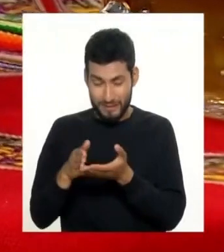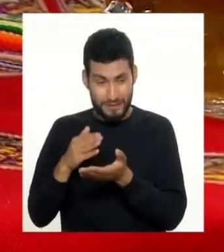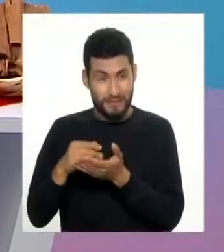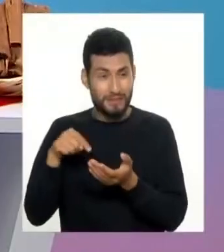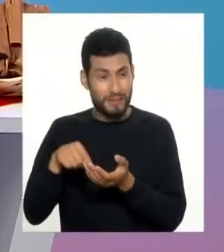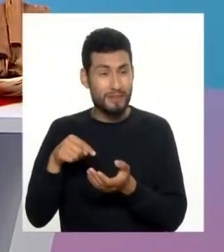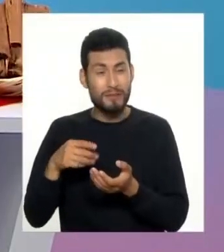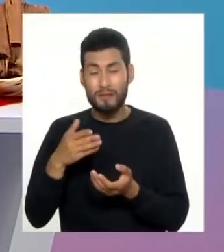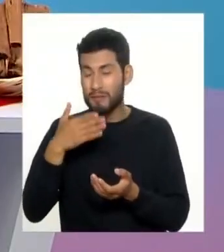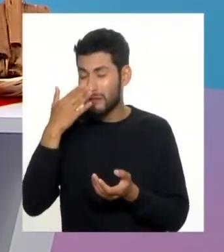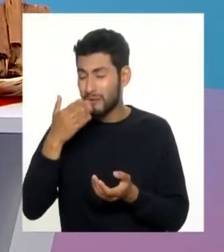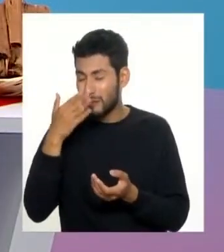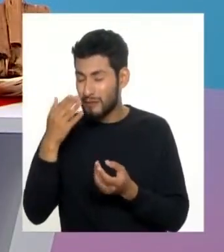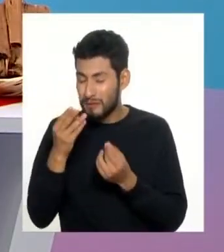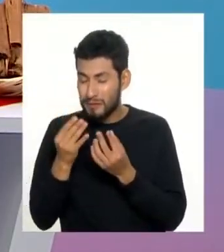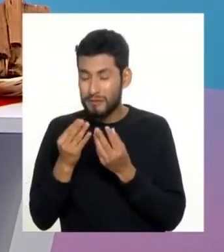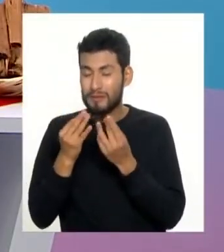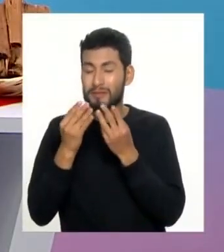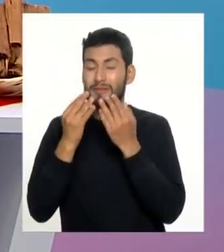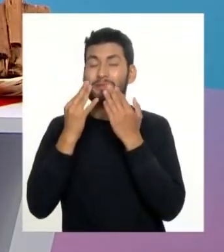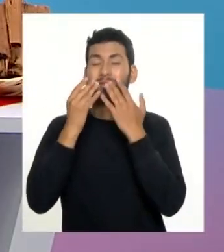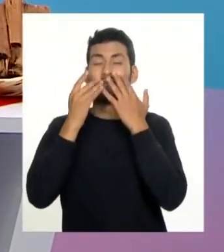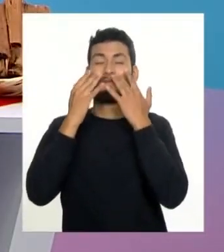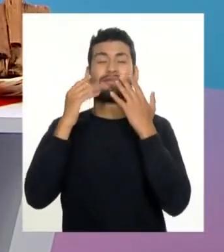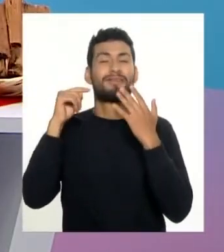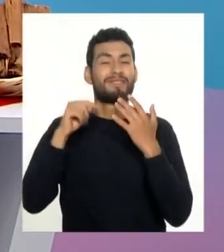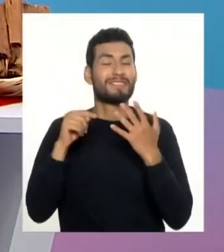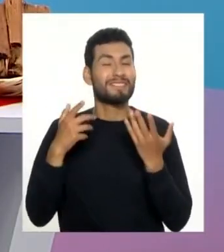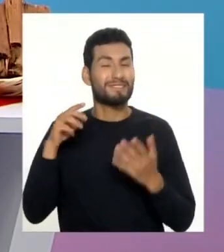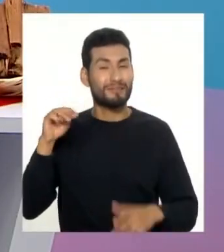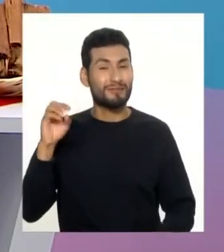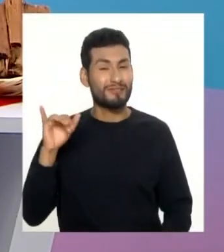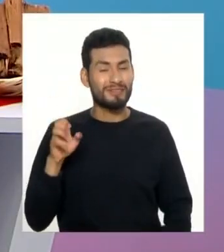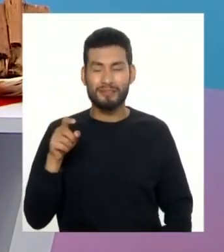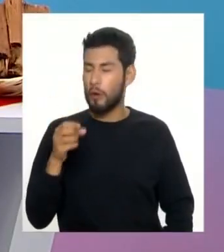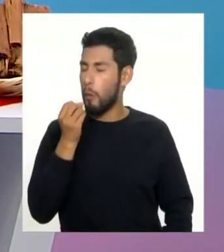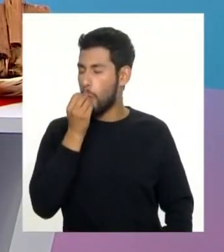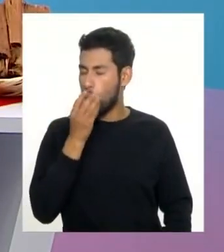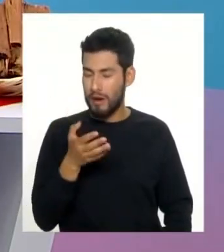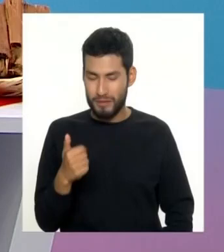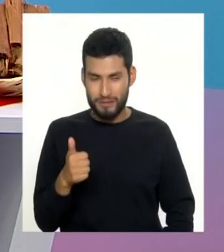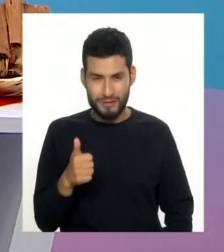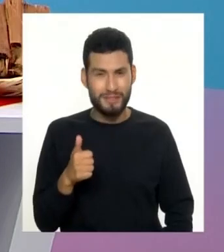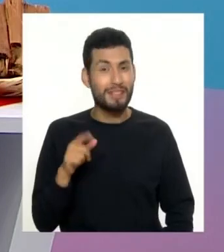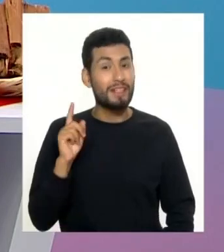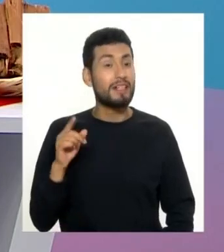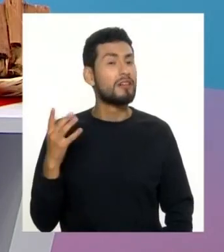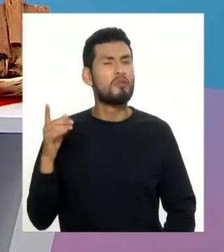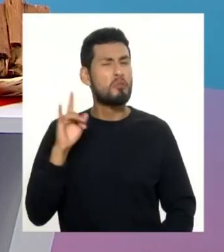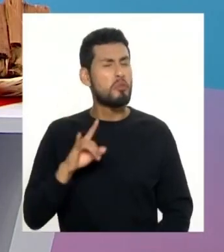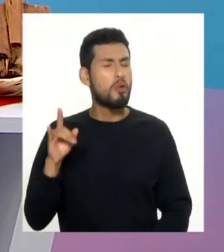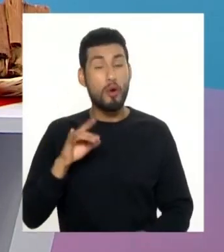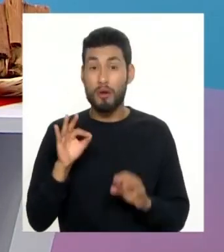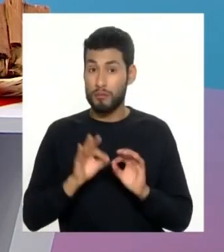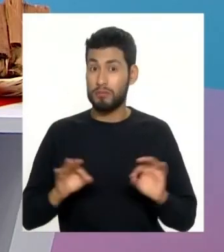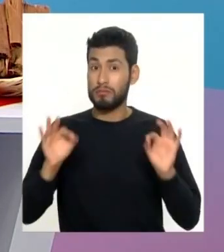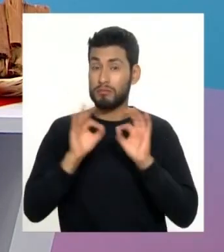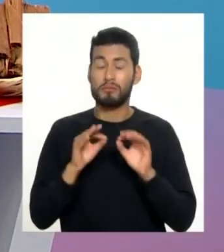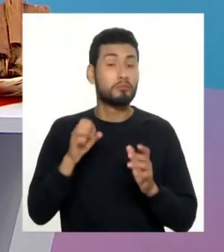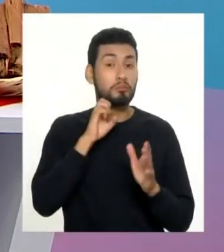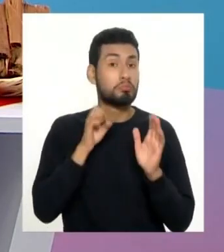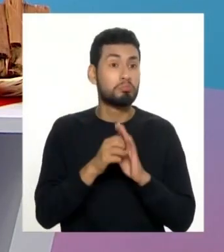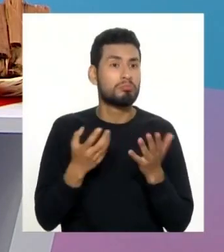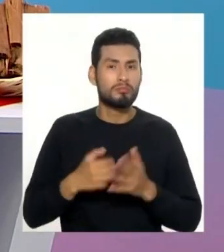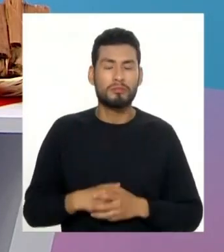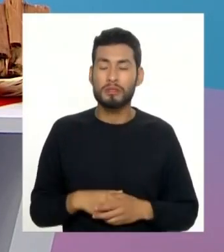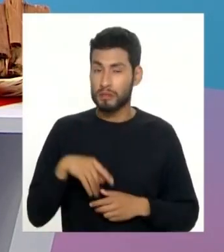hemos estado oliendo el aroma que tiene este molle, que es fabuloso, que tiene algunos usos importantes, como por ejemplo